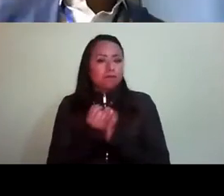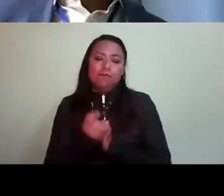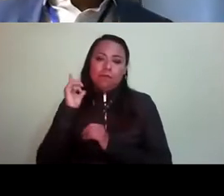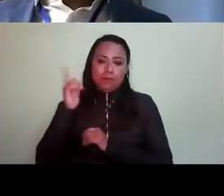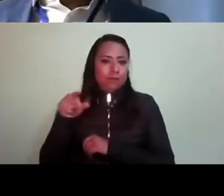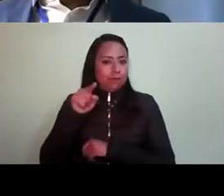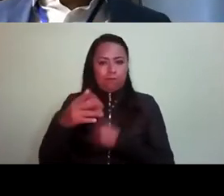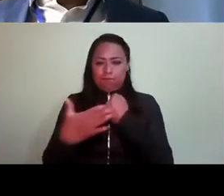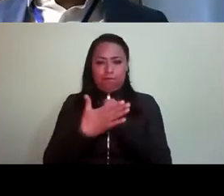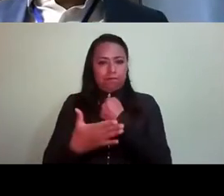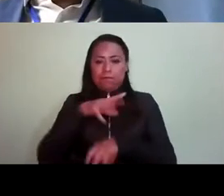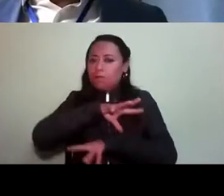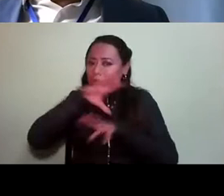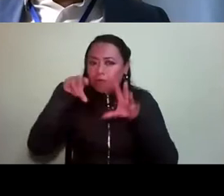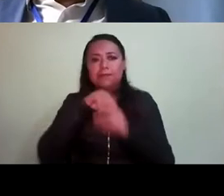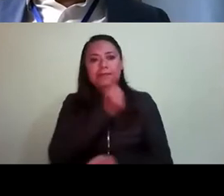de su recuperación.